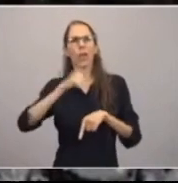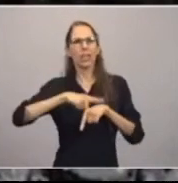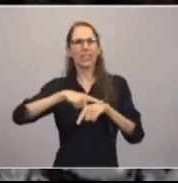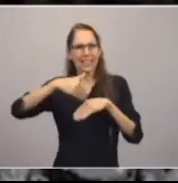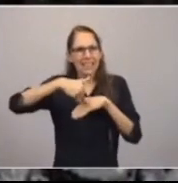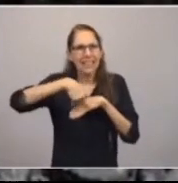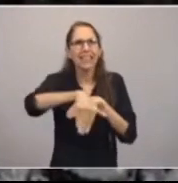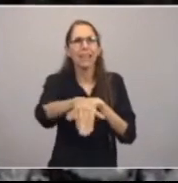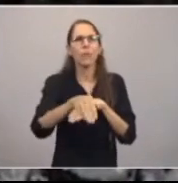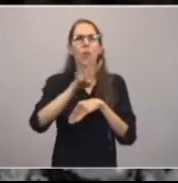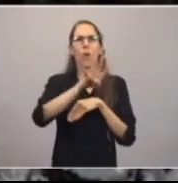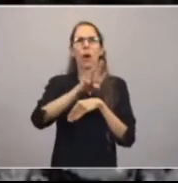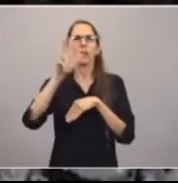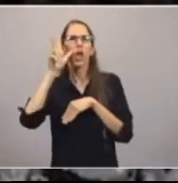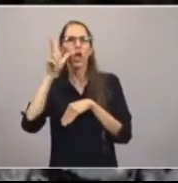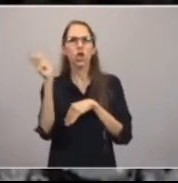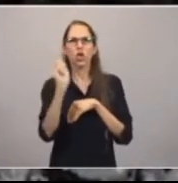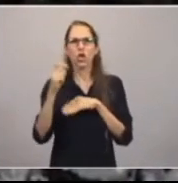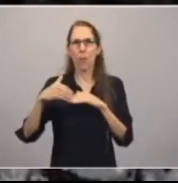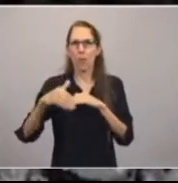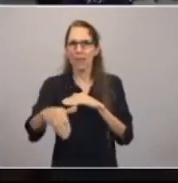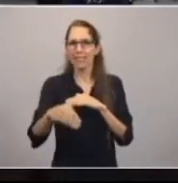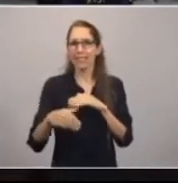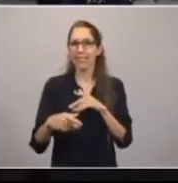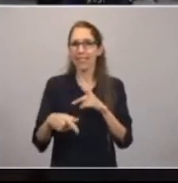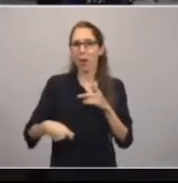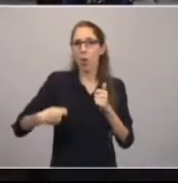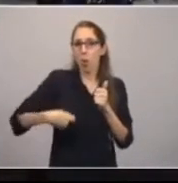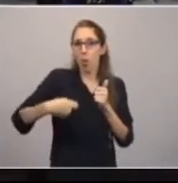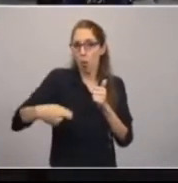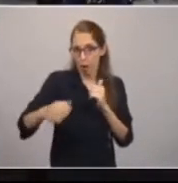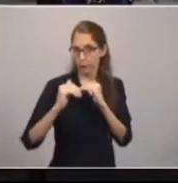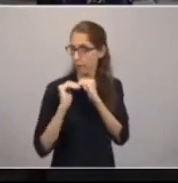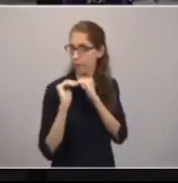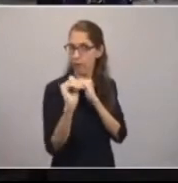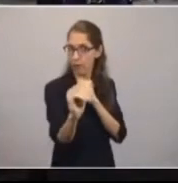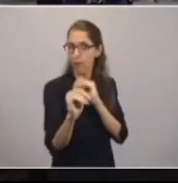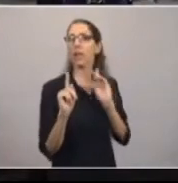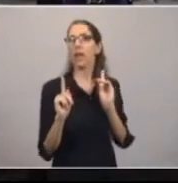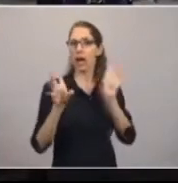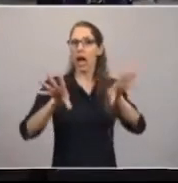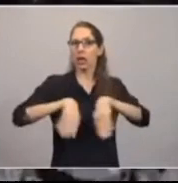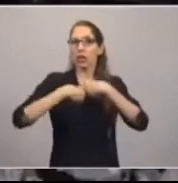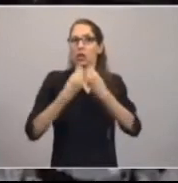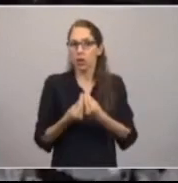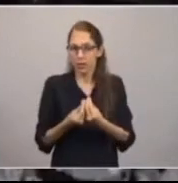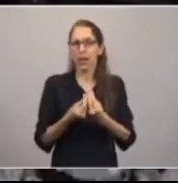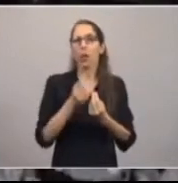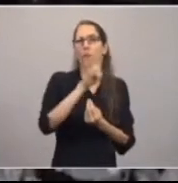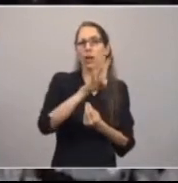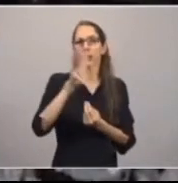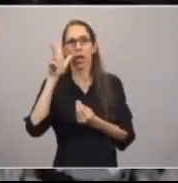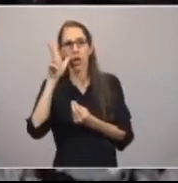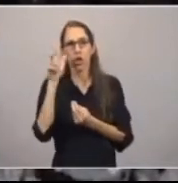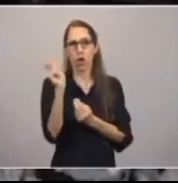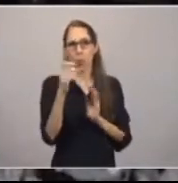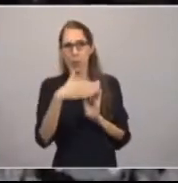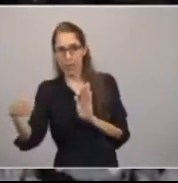¿no? Durante 48 meses, un año de gracia para que paguen cuando ya están produciendo de